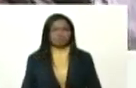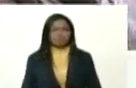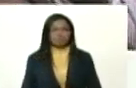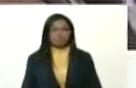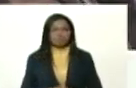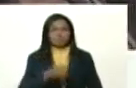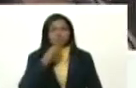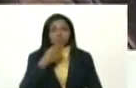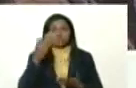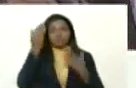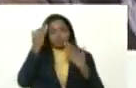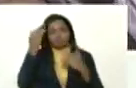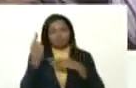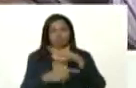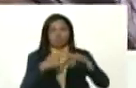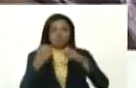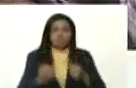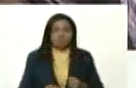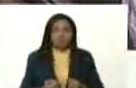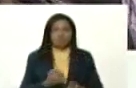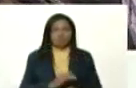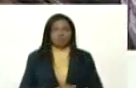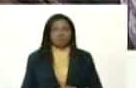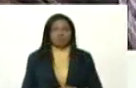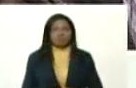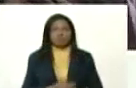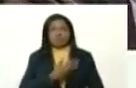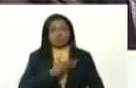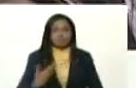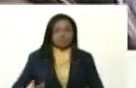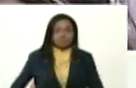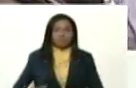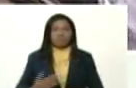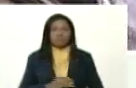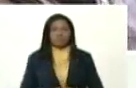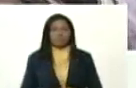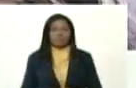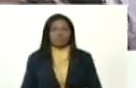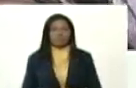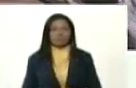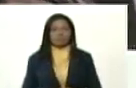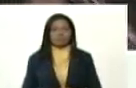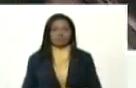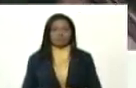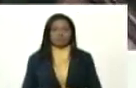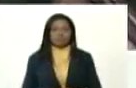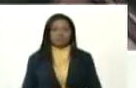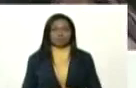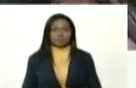Bueno, un saludo revolucionario, presidente. Acerca un poco más el micrófono.